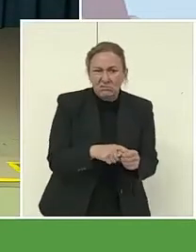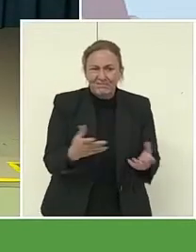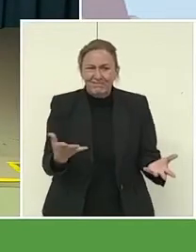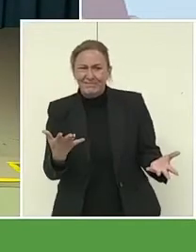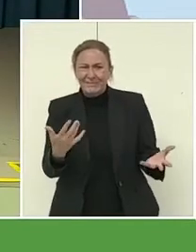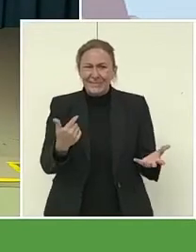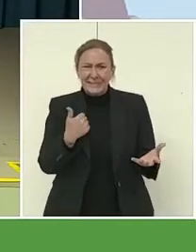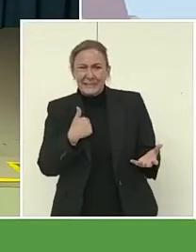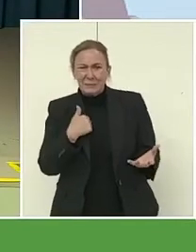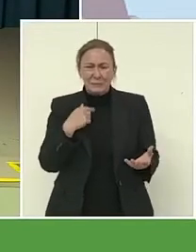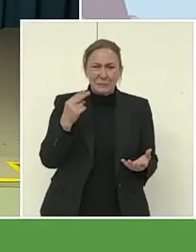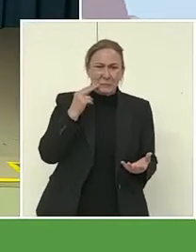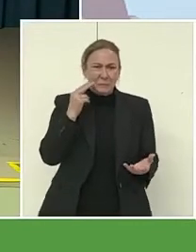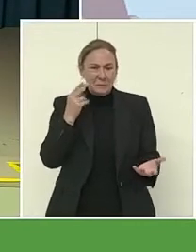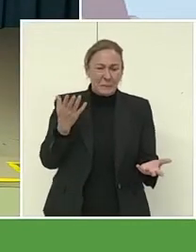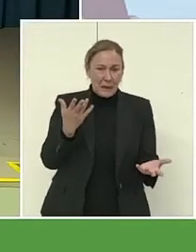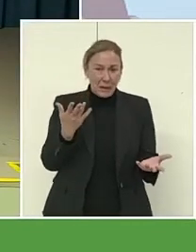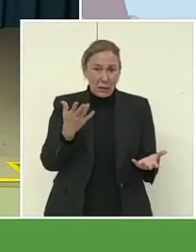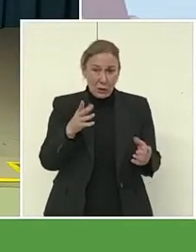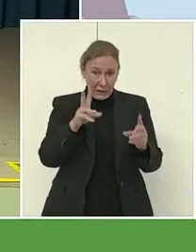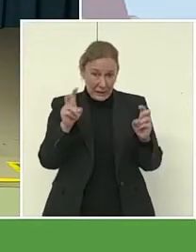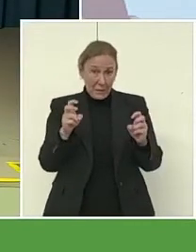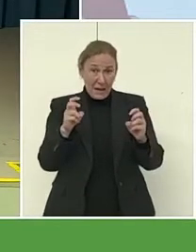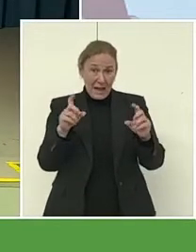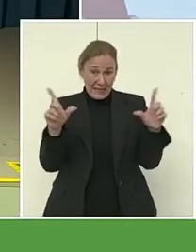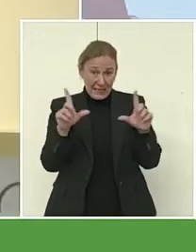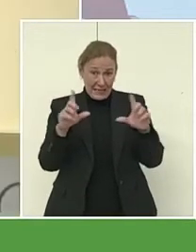media que en telecomunicaciones, por ejemplo, pero es que